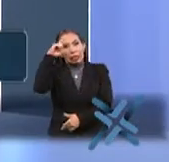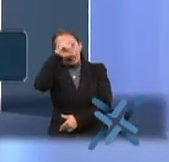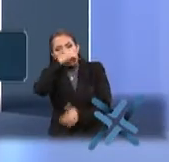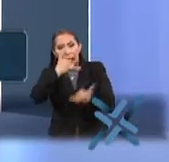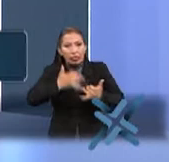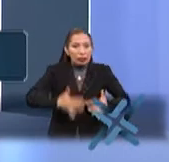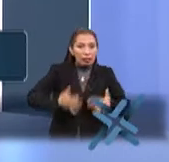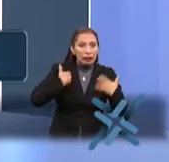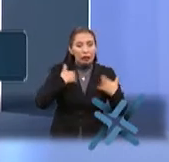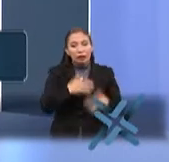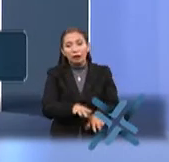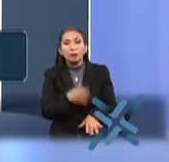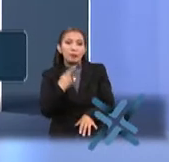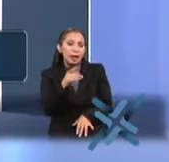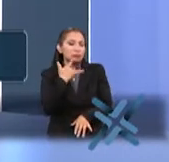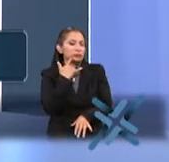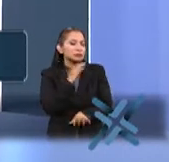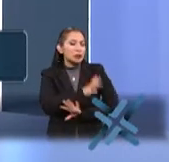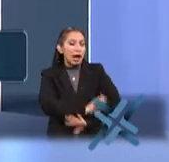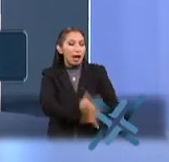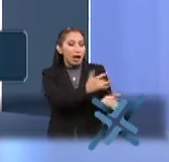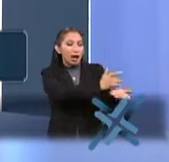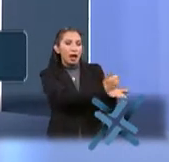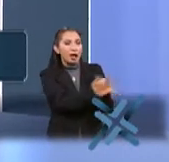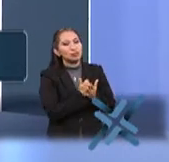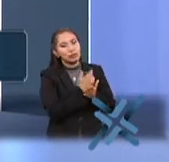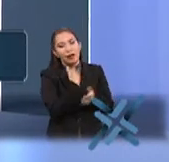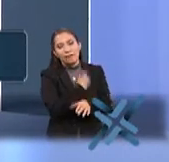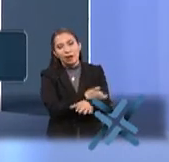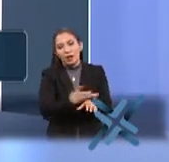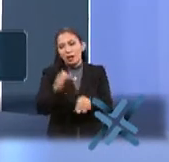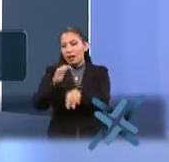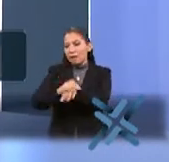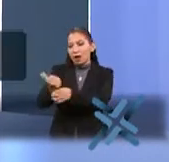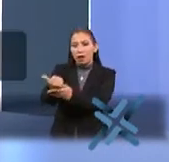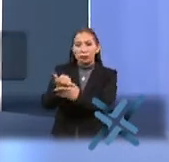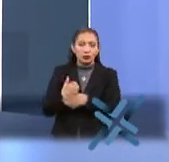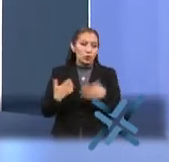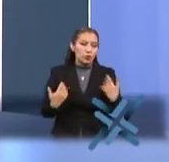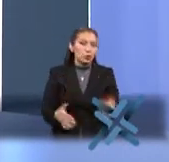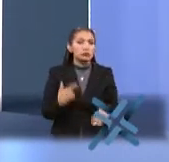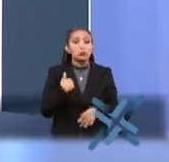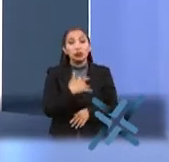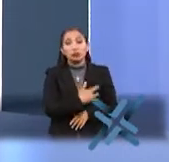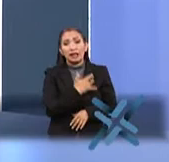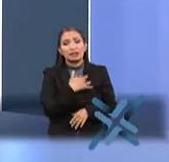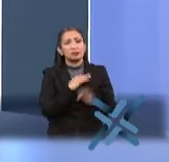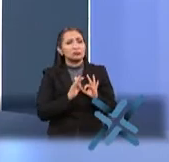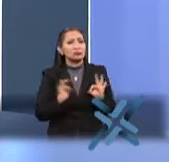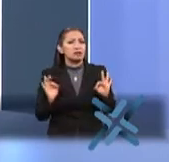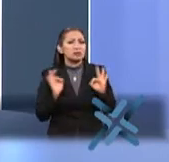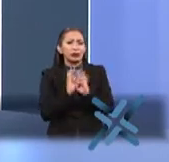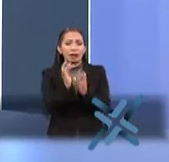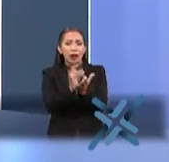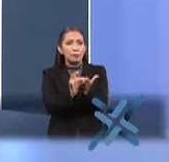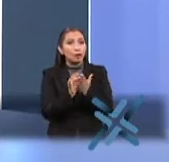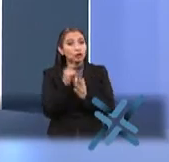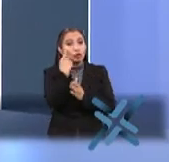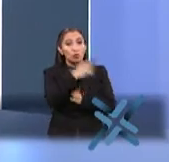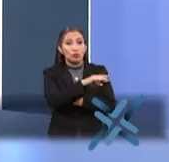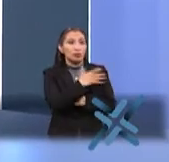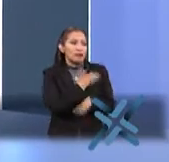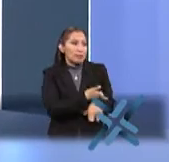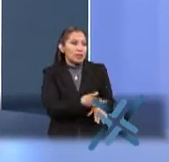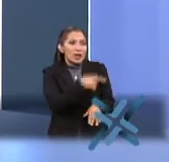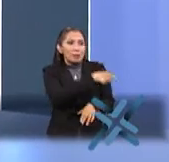Sin embargo, no lo hubiera logrado sin el apoyo de mi familia y de mis amigos. Claro. Yo siento que es pieza clave el apoyo de tus seres queridos,